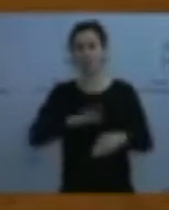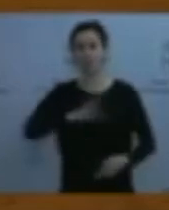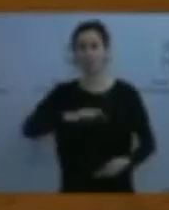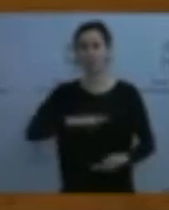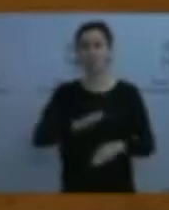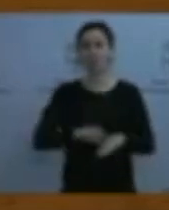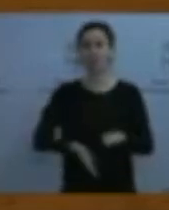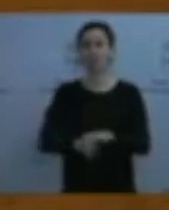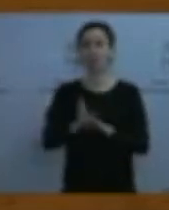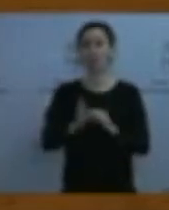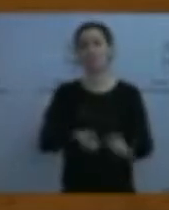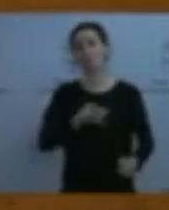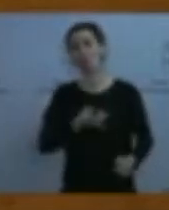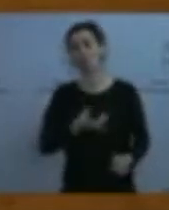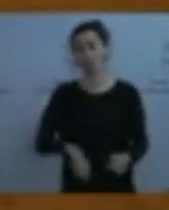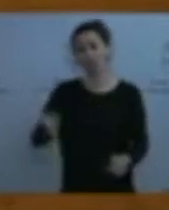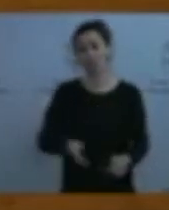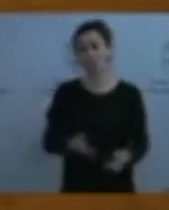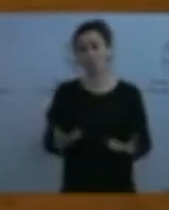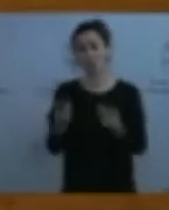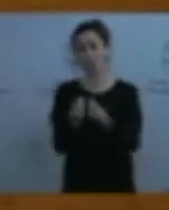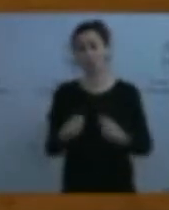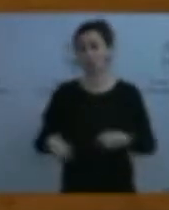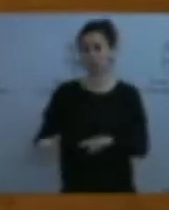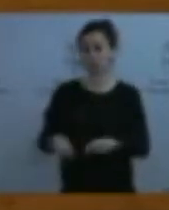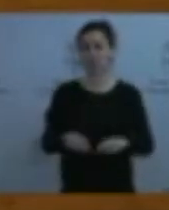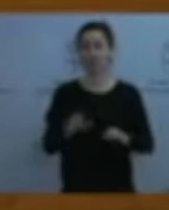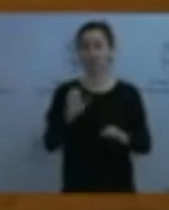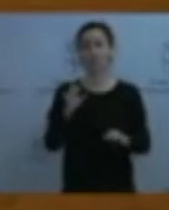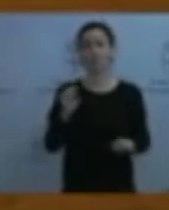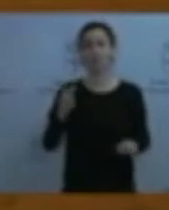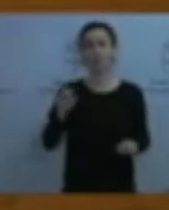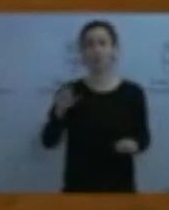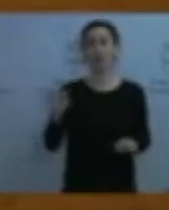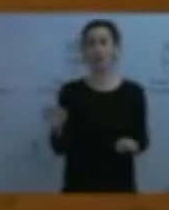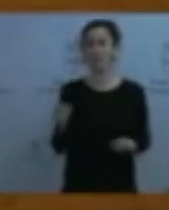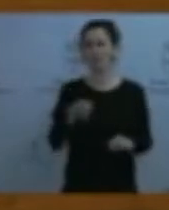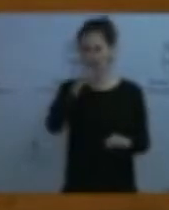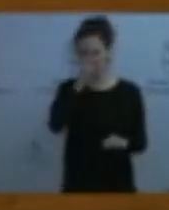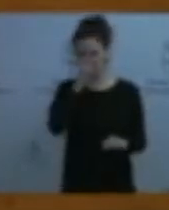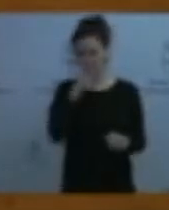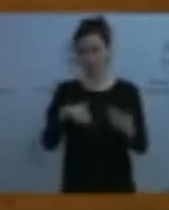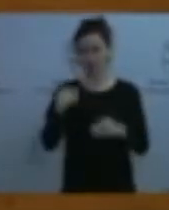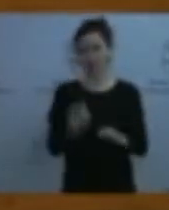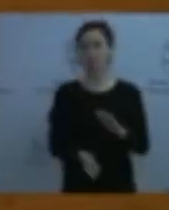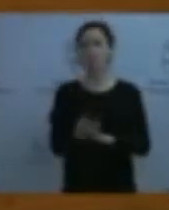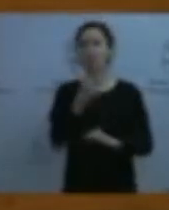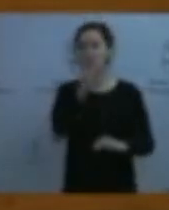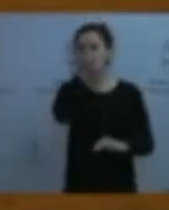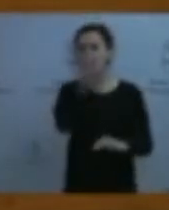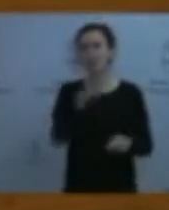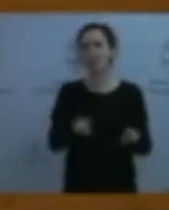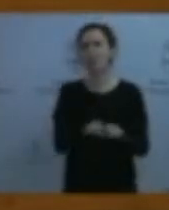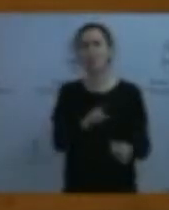lo sigue manteniendo en la Moncloa, está por ustedes. Decía Eduardo Madina, ¿se acuerdan esos sucesos? El PSOE crujirá